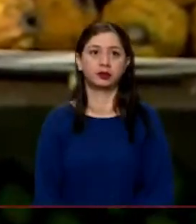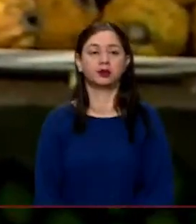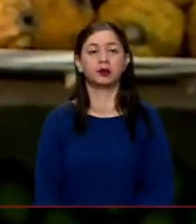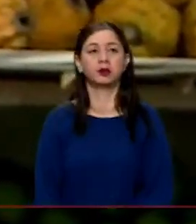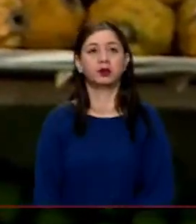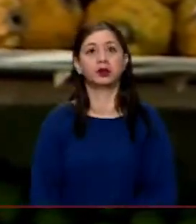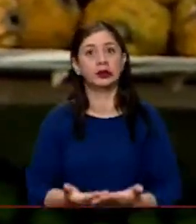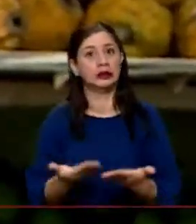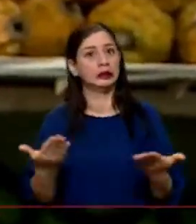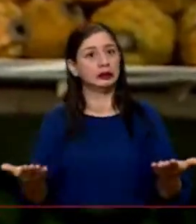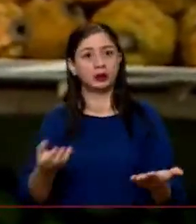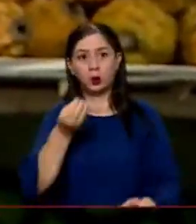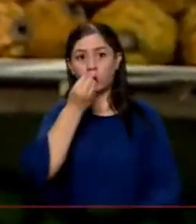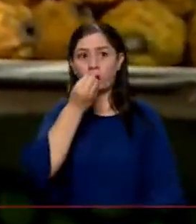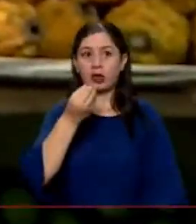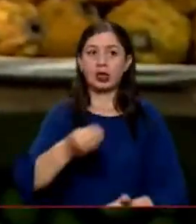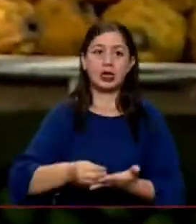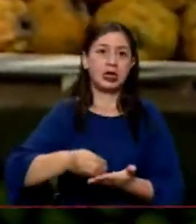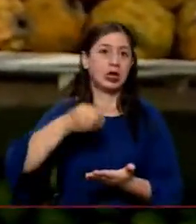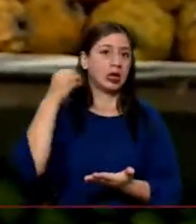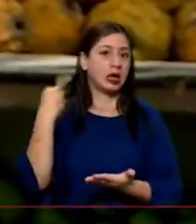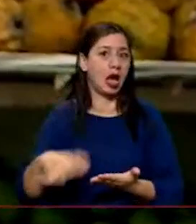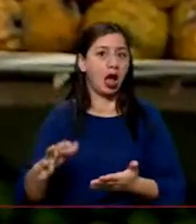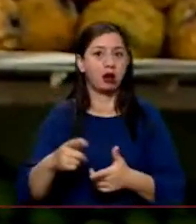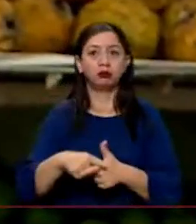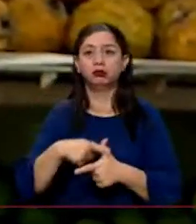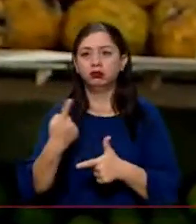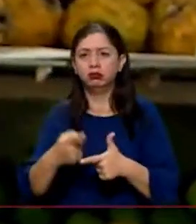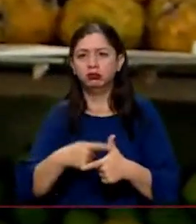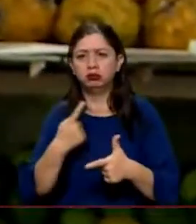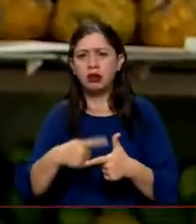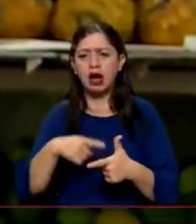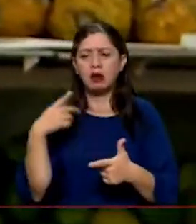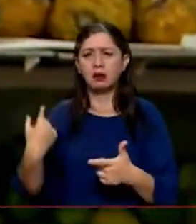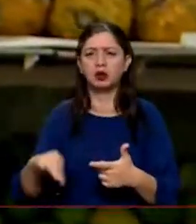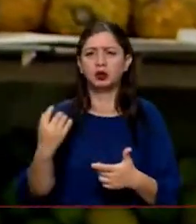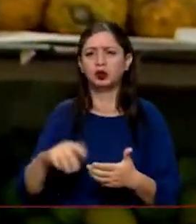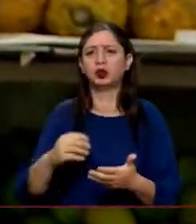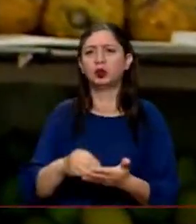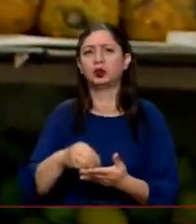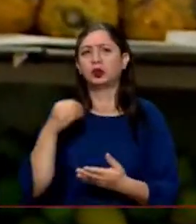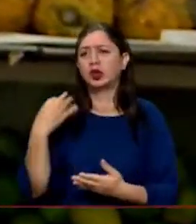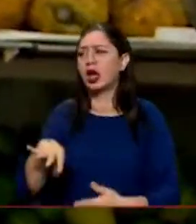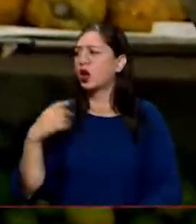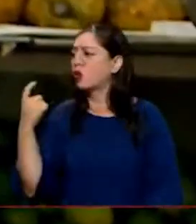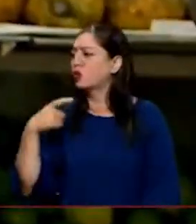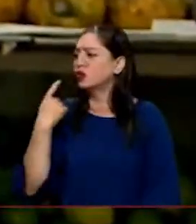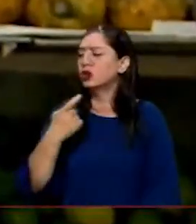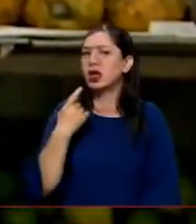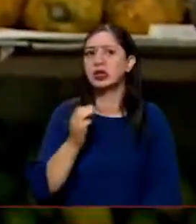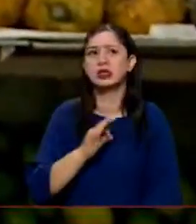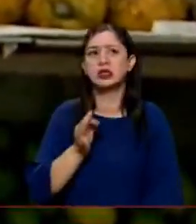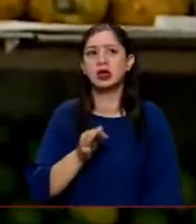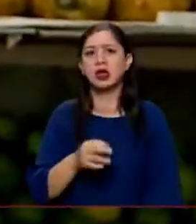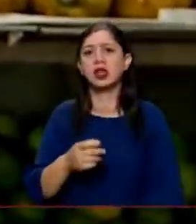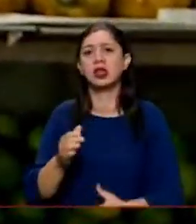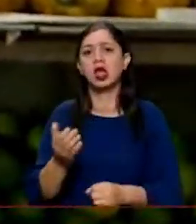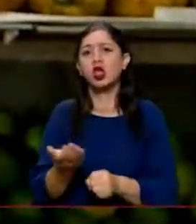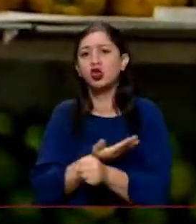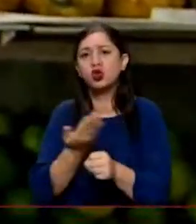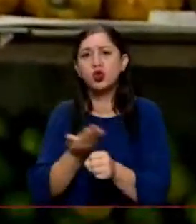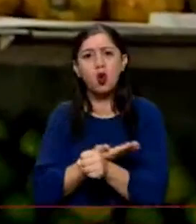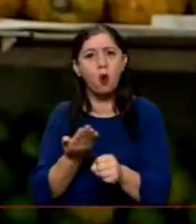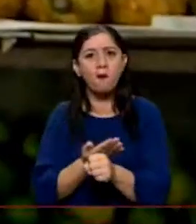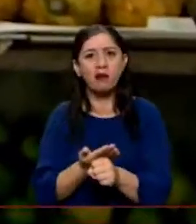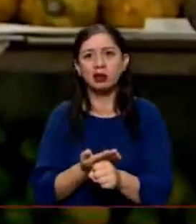Los productos están caros. La papa está cara aquí, estamos buscando oferta siempre. El tomate